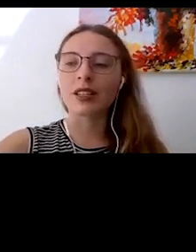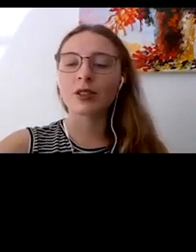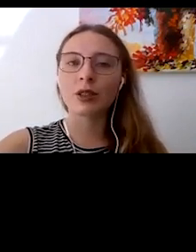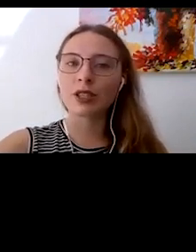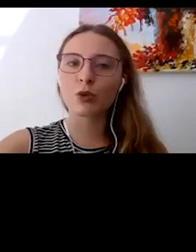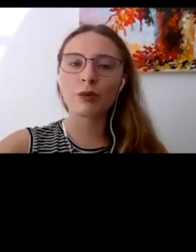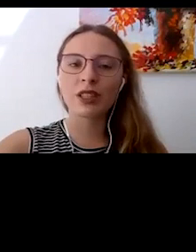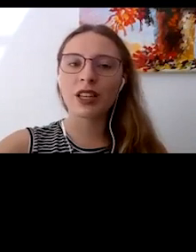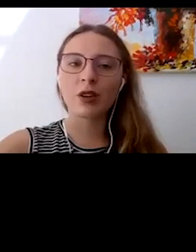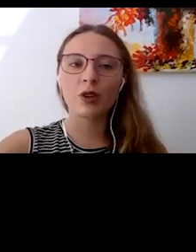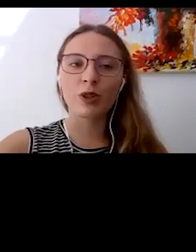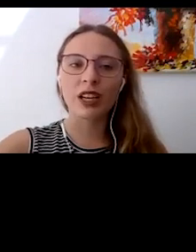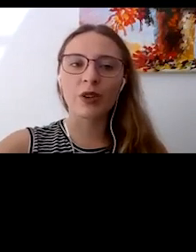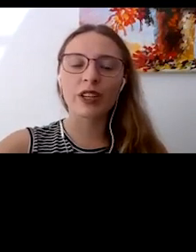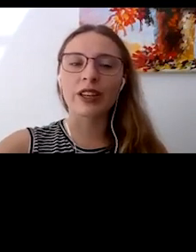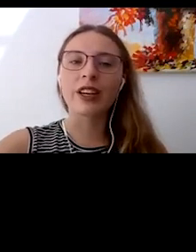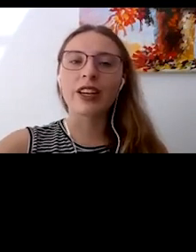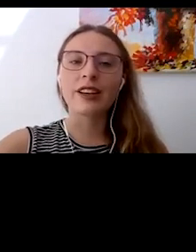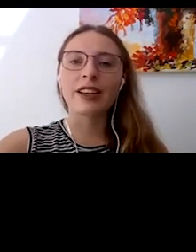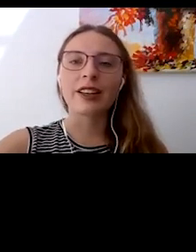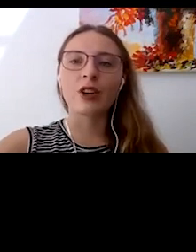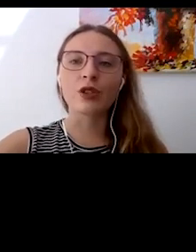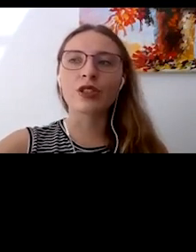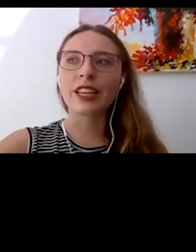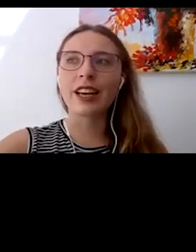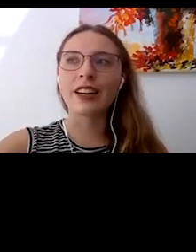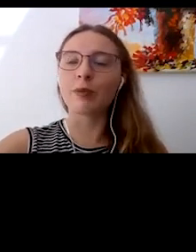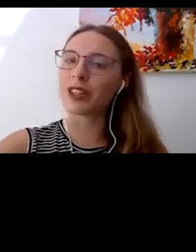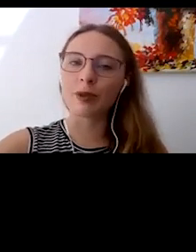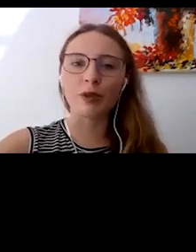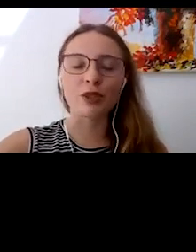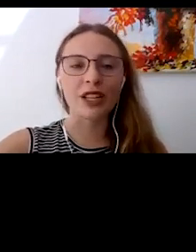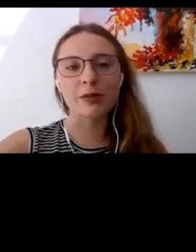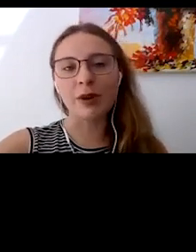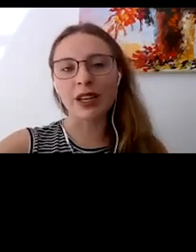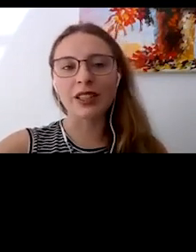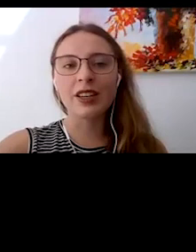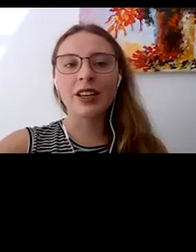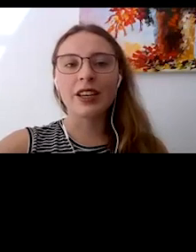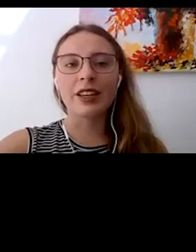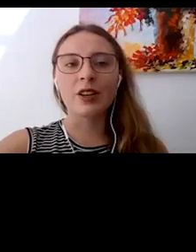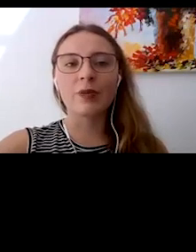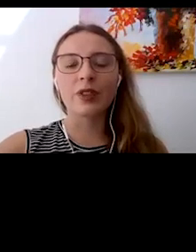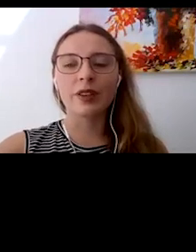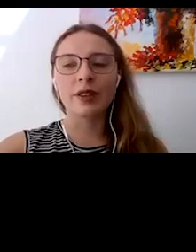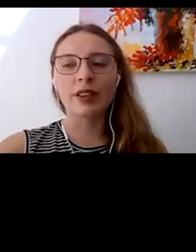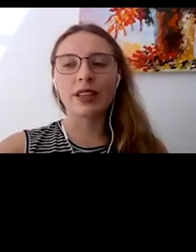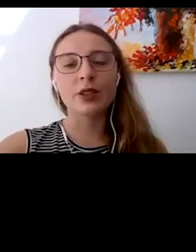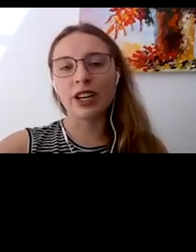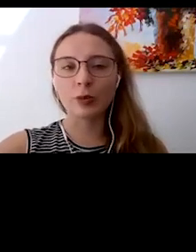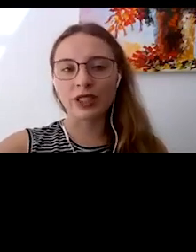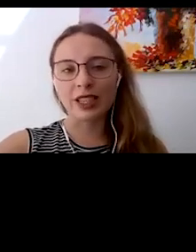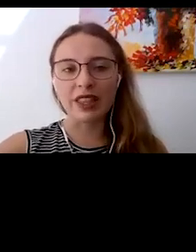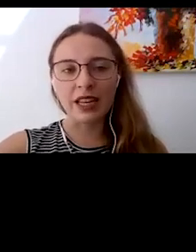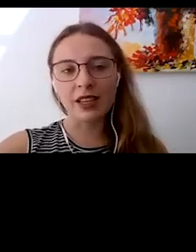La verdad es que es un tema sumamente delicado y complicado que no sería ni prudente ni profesional de mi parte darte